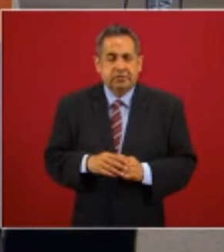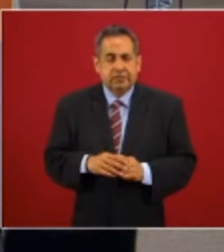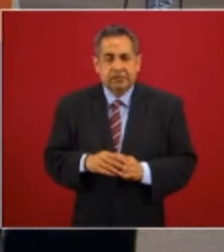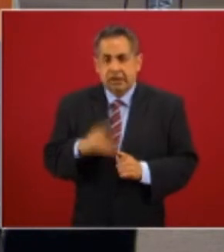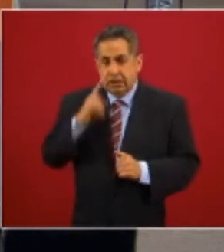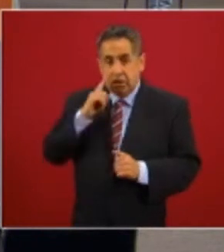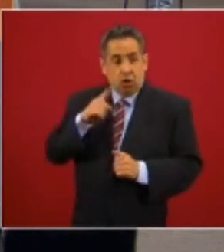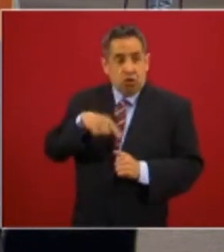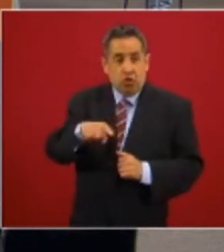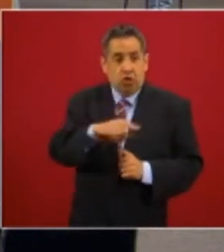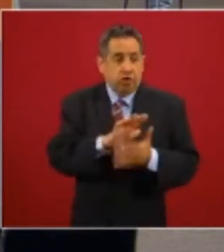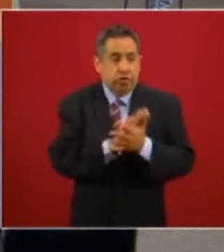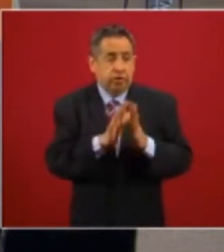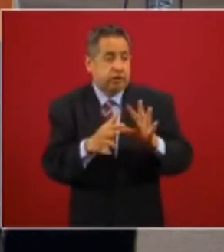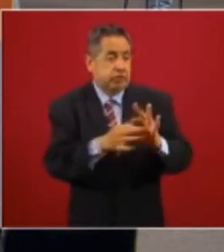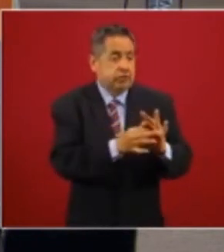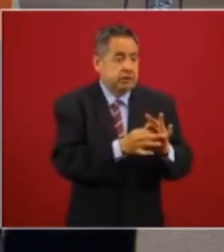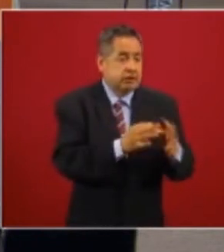todos vinculados con el agua.